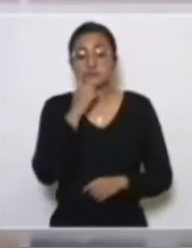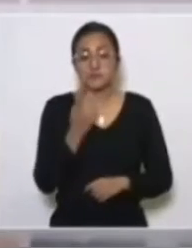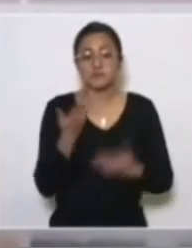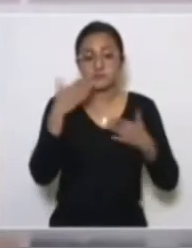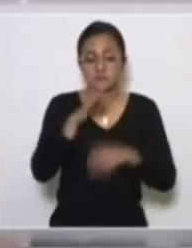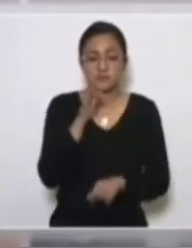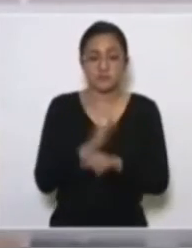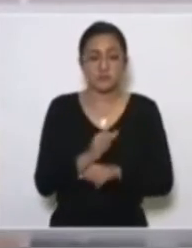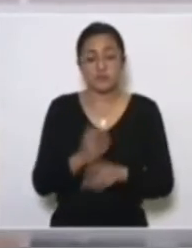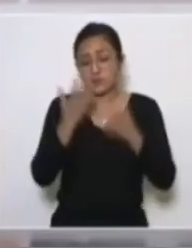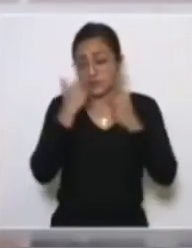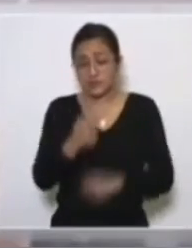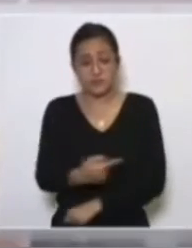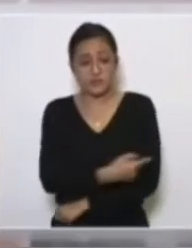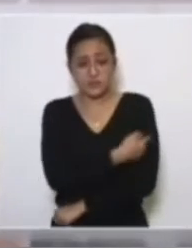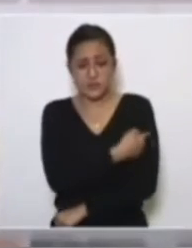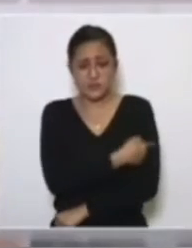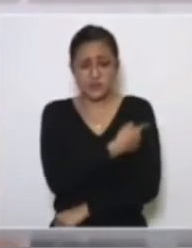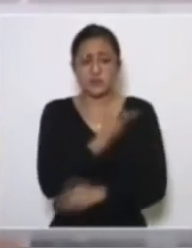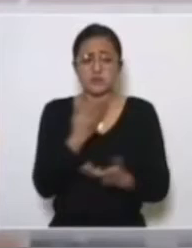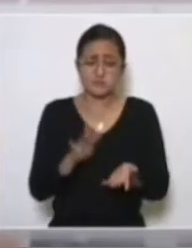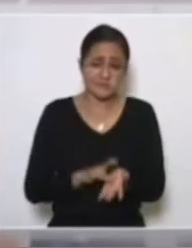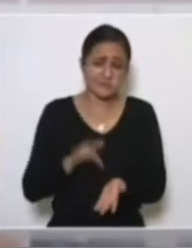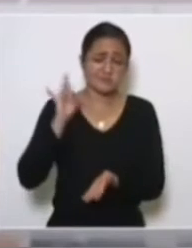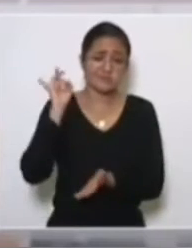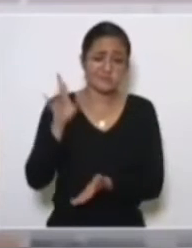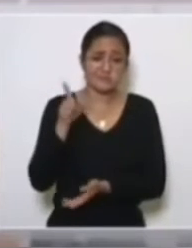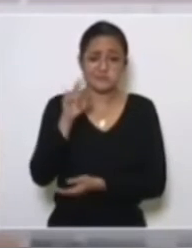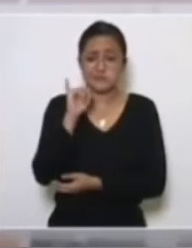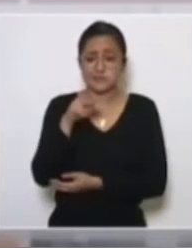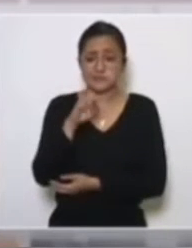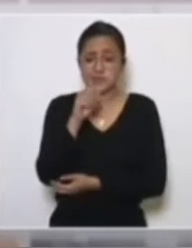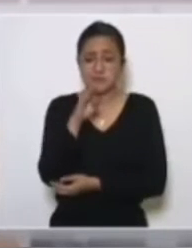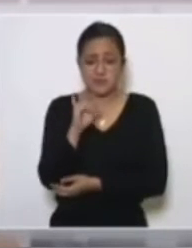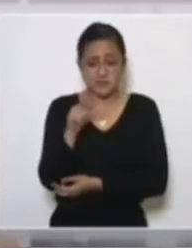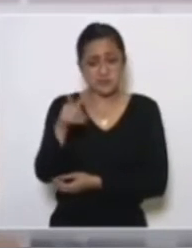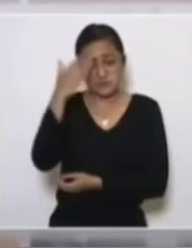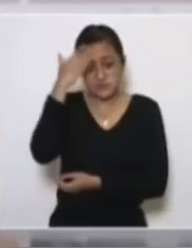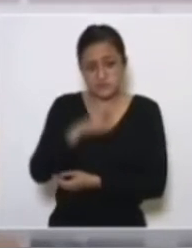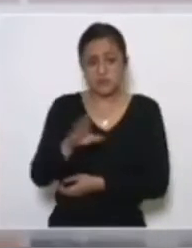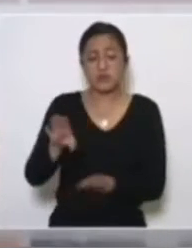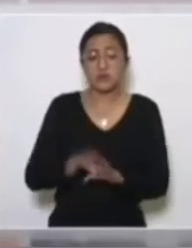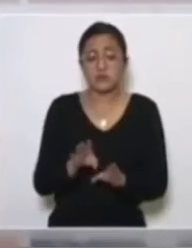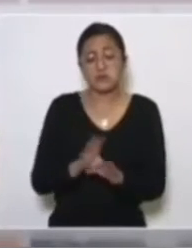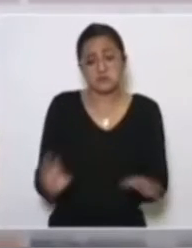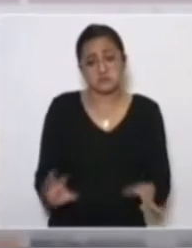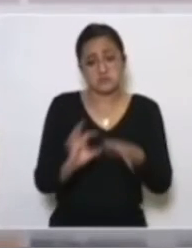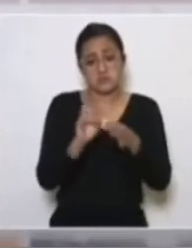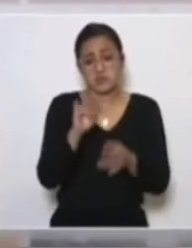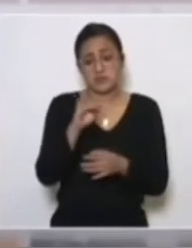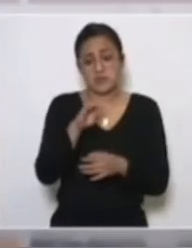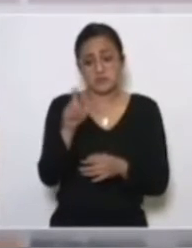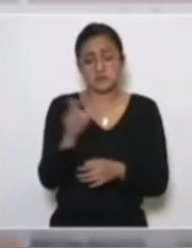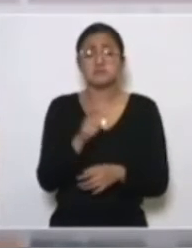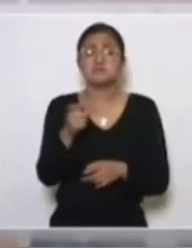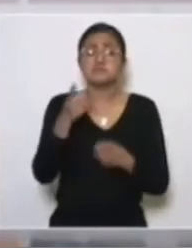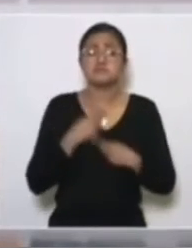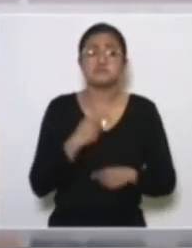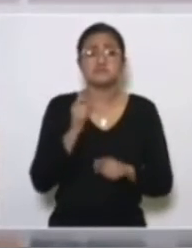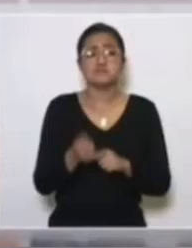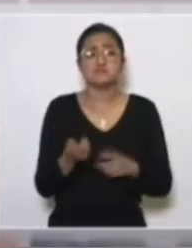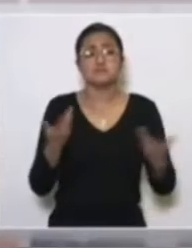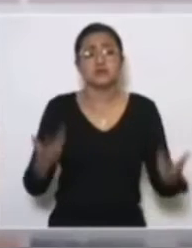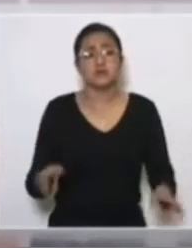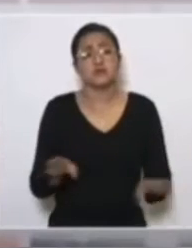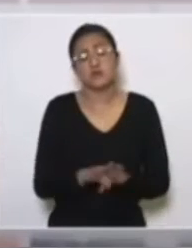darte sobre el desabasto de las vacunas. Lo hemos mandado a Insabi, obviamente ellos con Birmex, y la respuesta que dan es que es